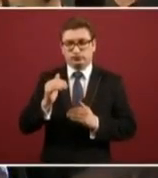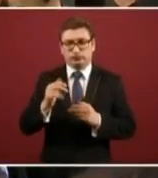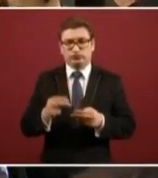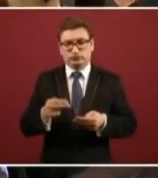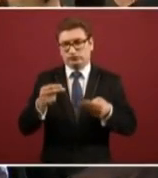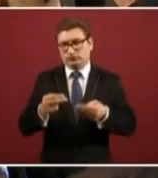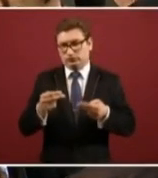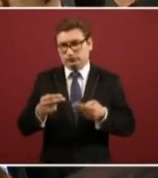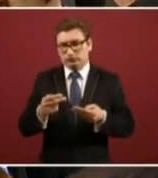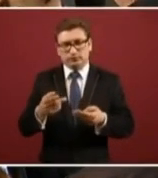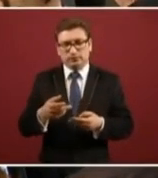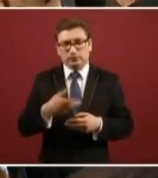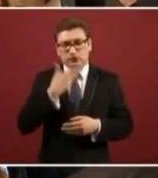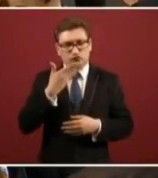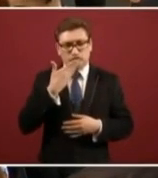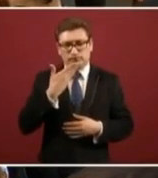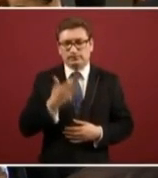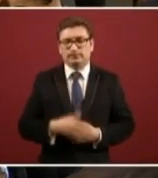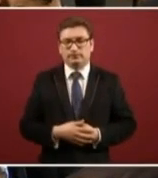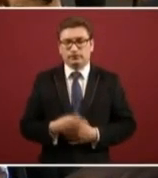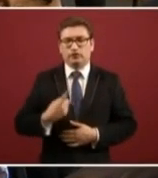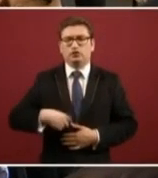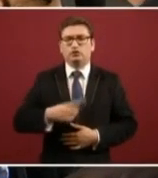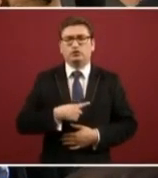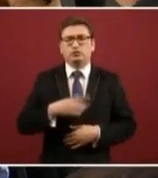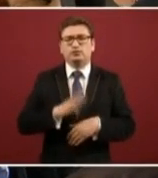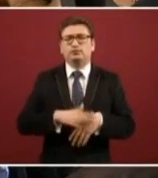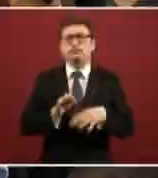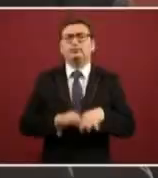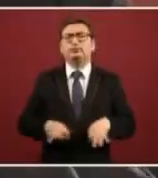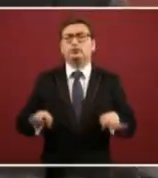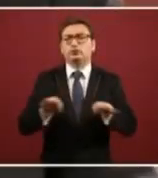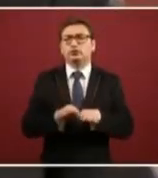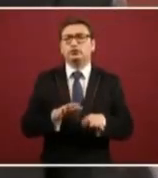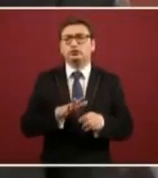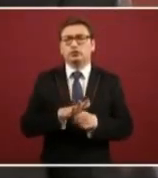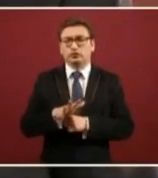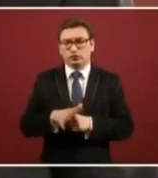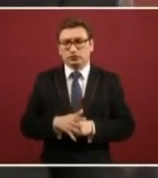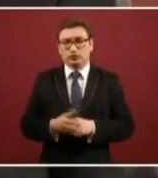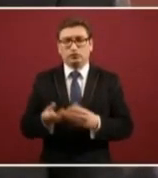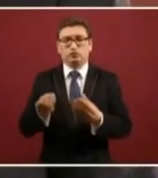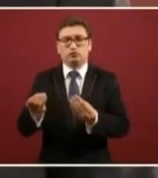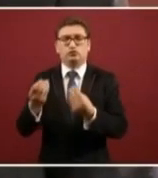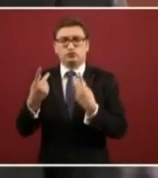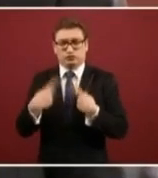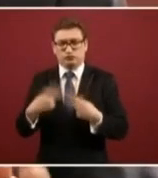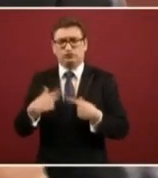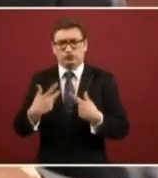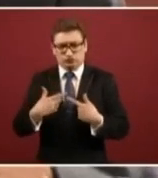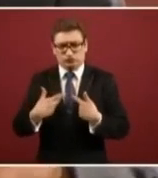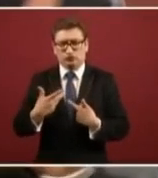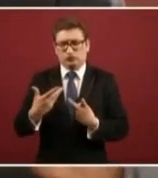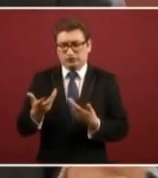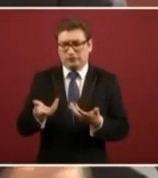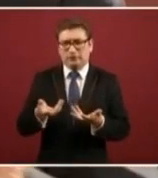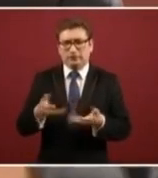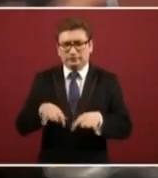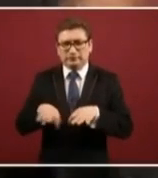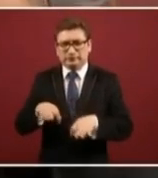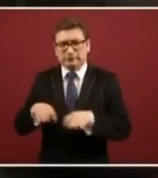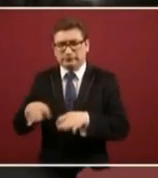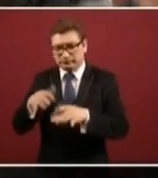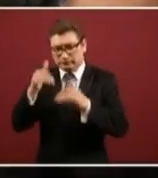mercado. Para nosotros lo importante es que hay muchos productores de los que he mencionado,